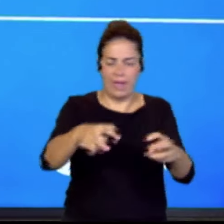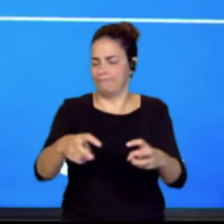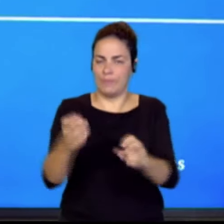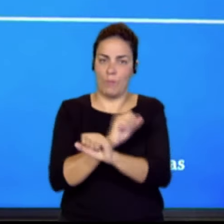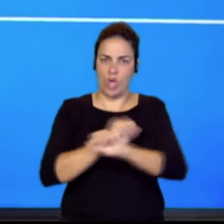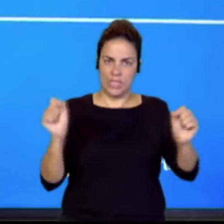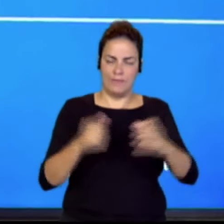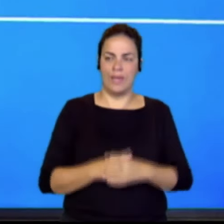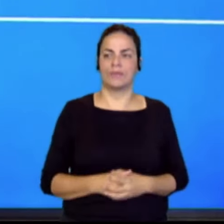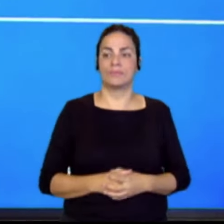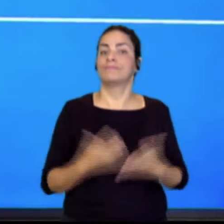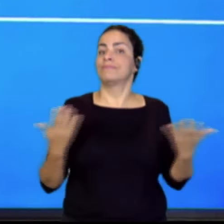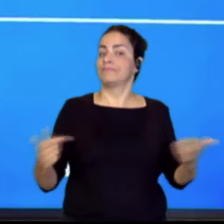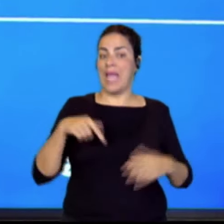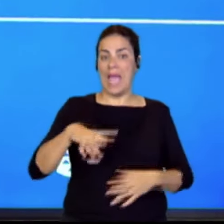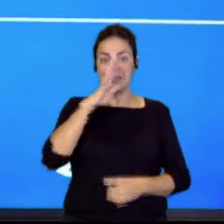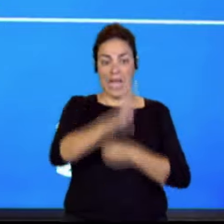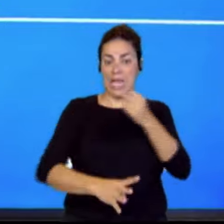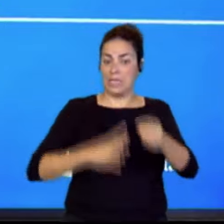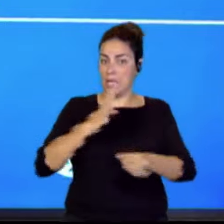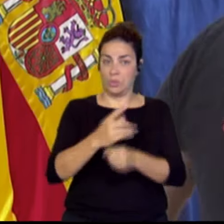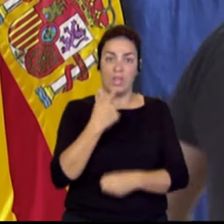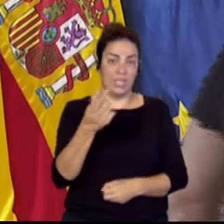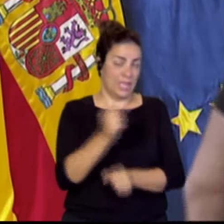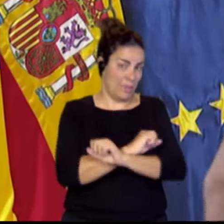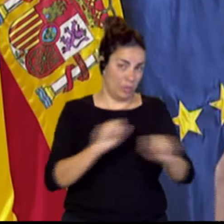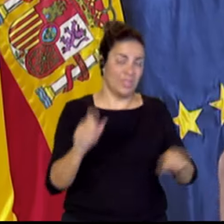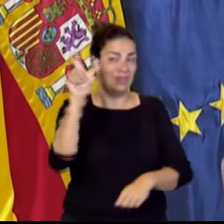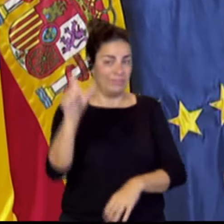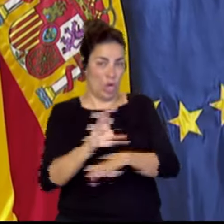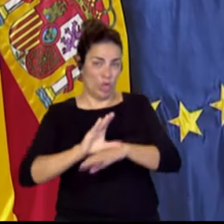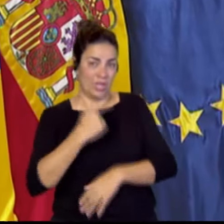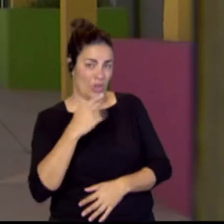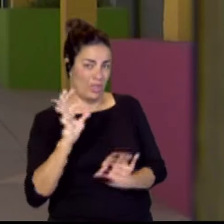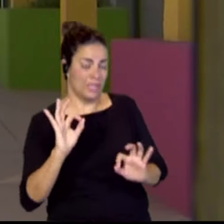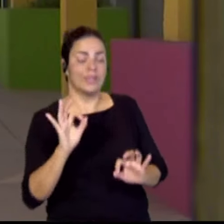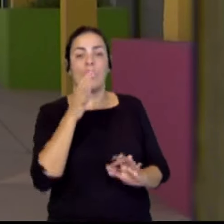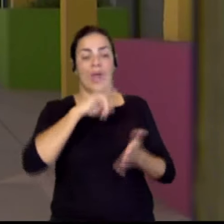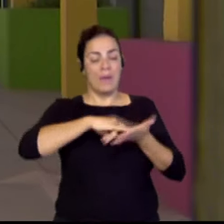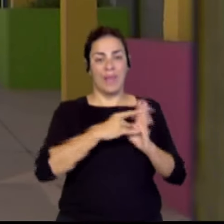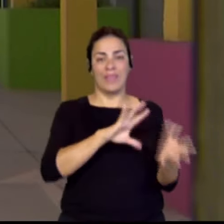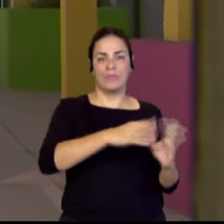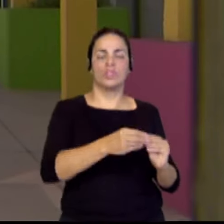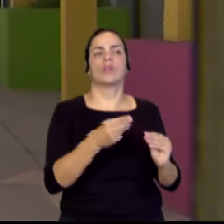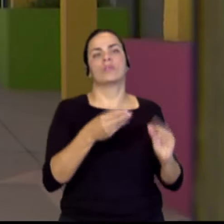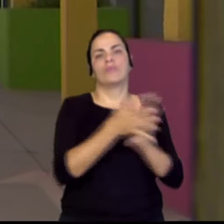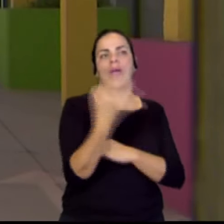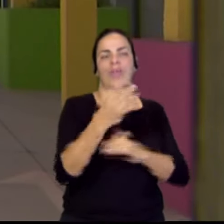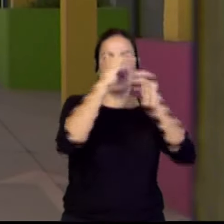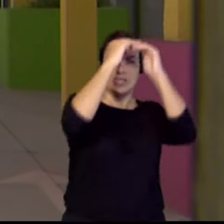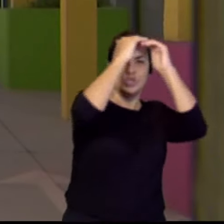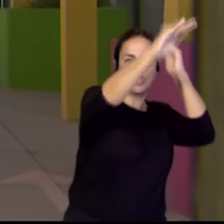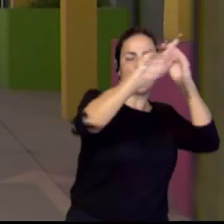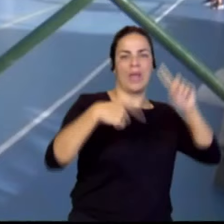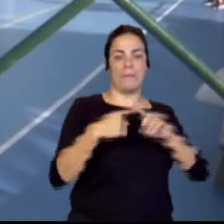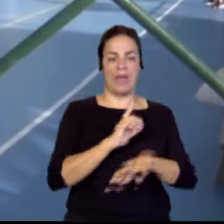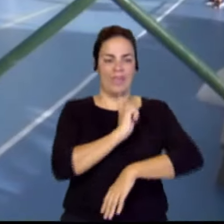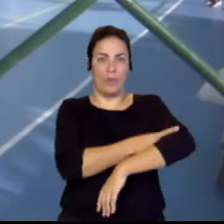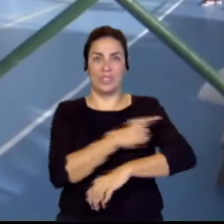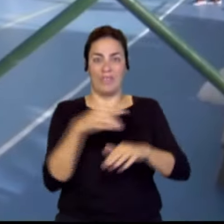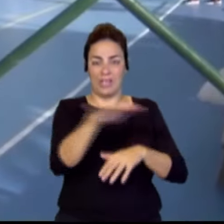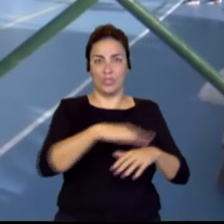tampoco Será posible en esta legislatura según el consejero el plan de adaptación incluye crear espacios de sombra techar canchas deportivas